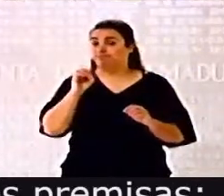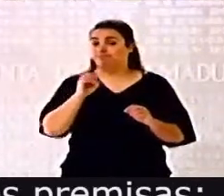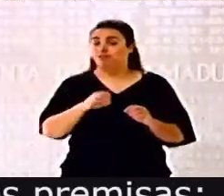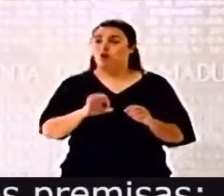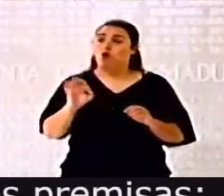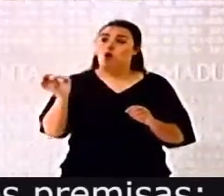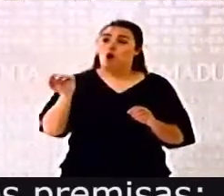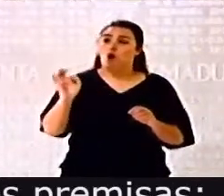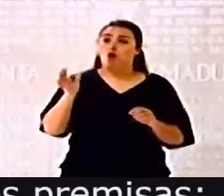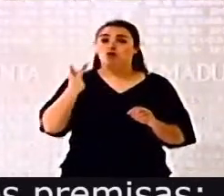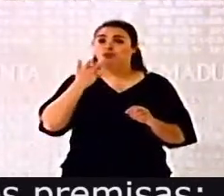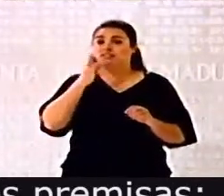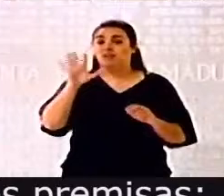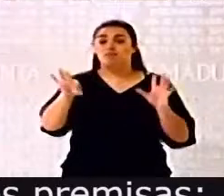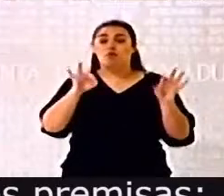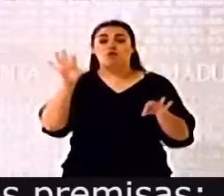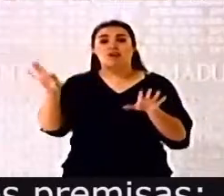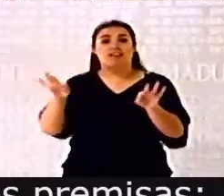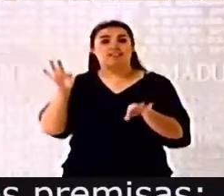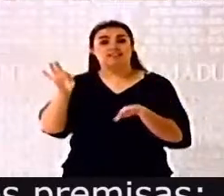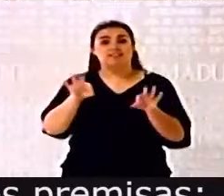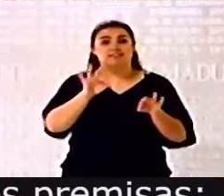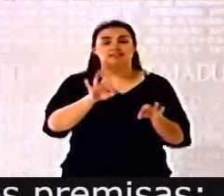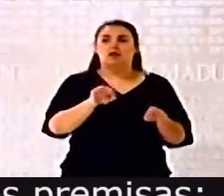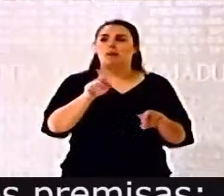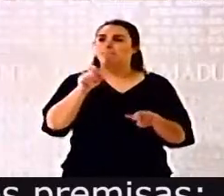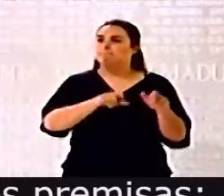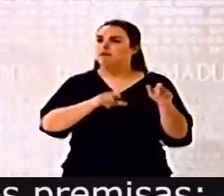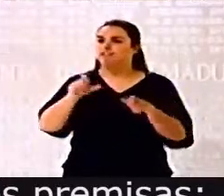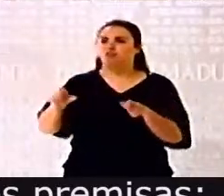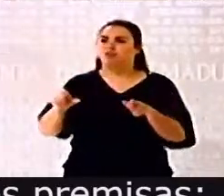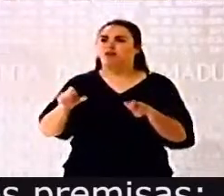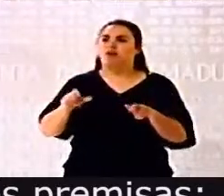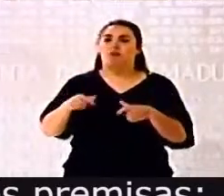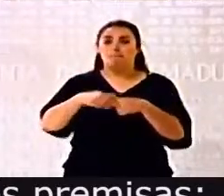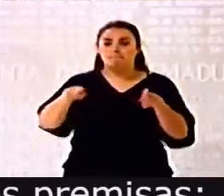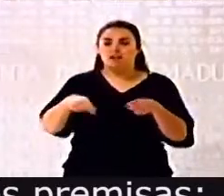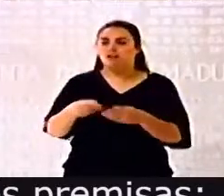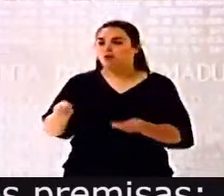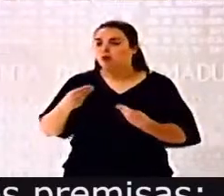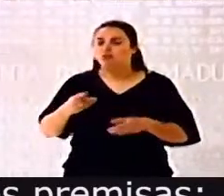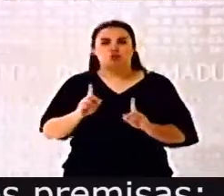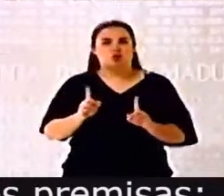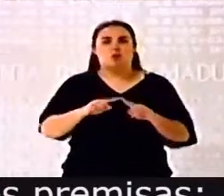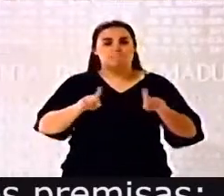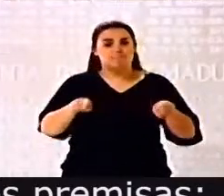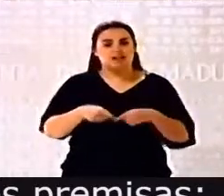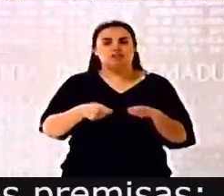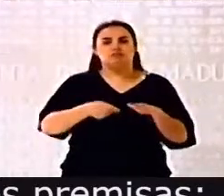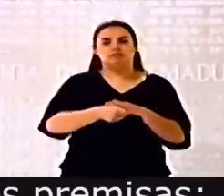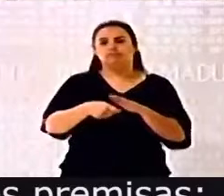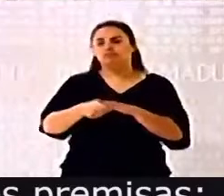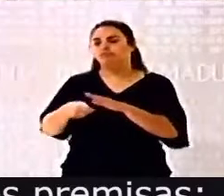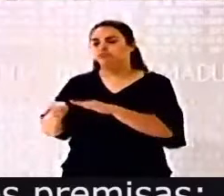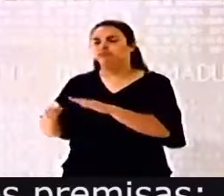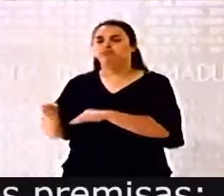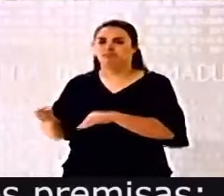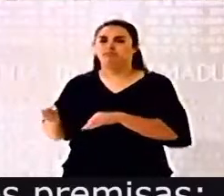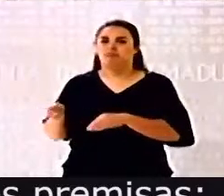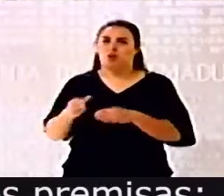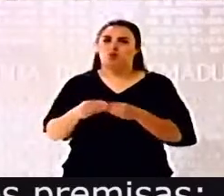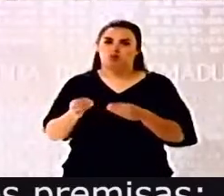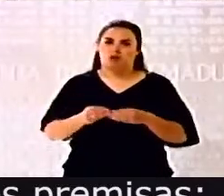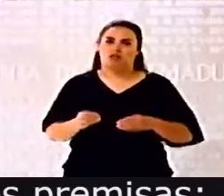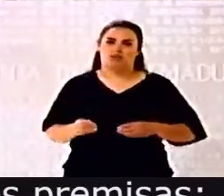o si es un buffet, la gente no va a coger los platos, sino que los platos se les entregan a los